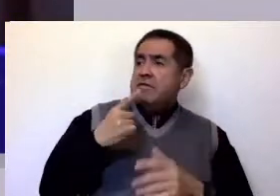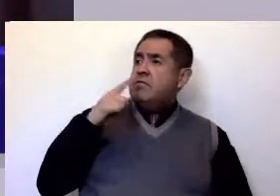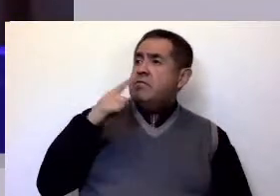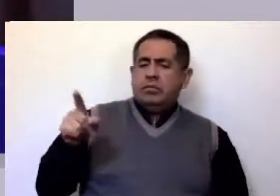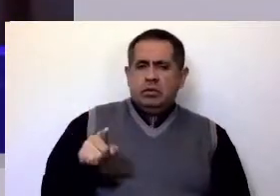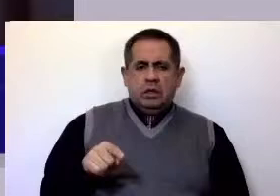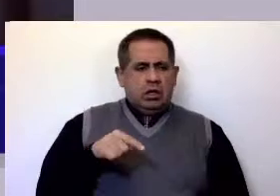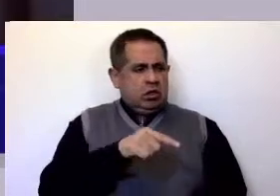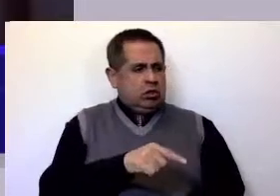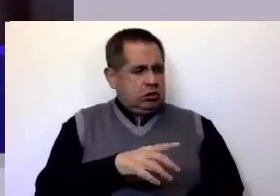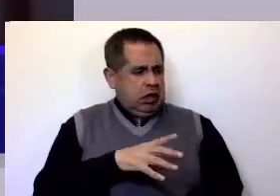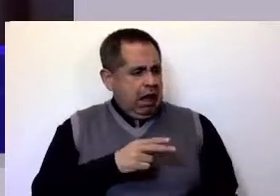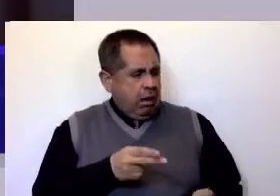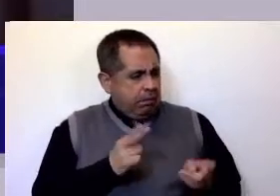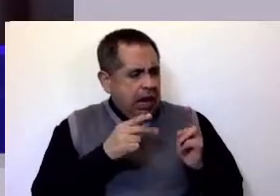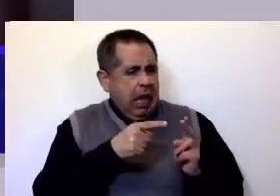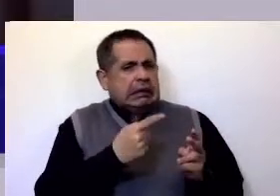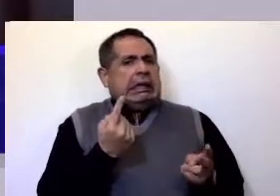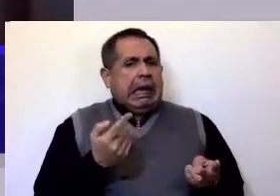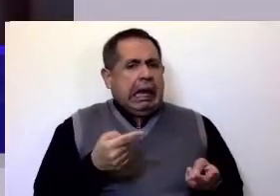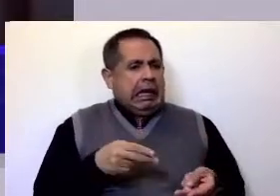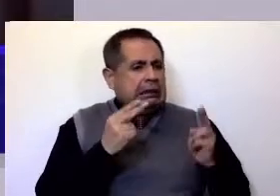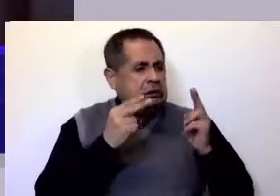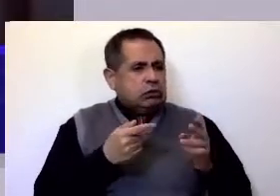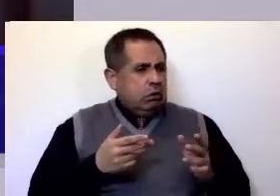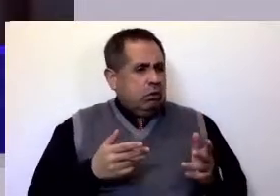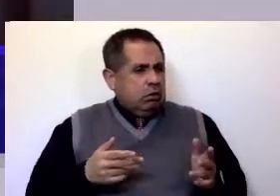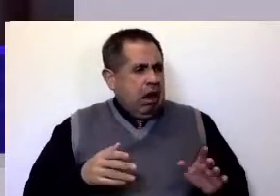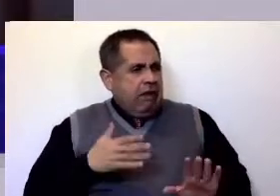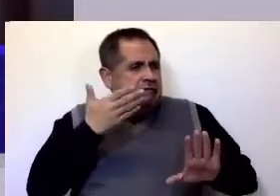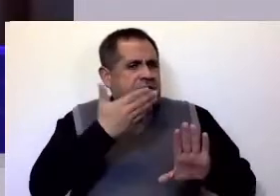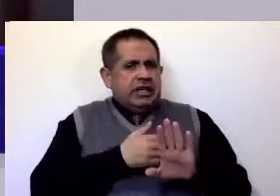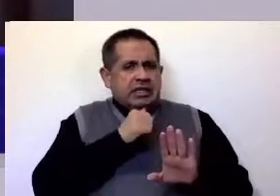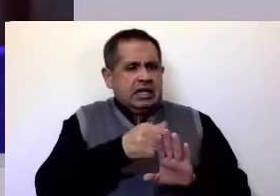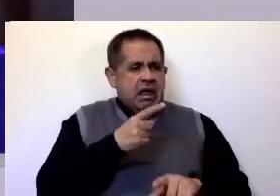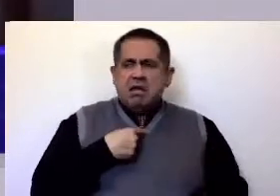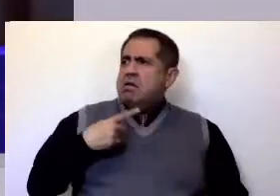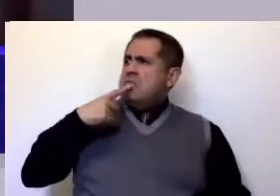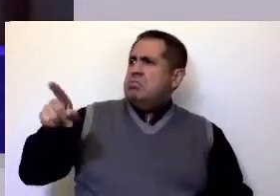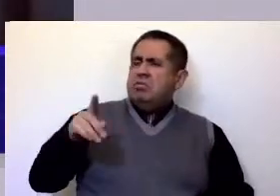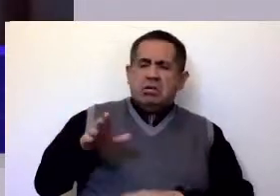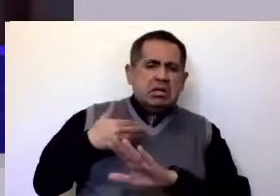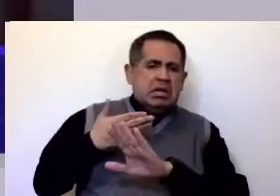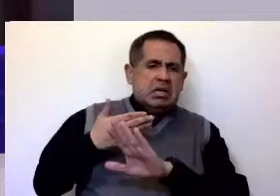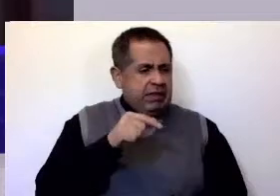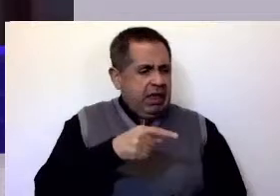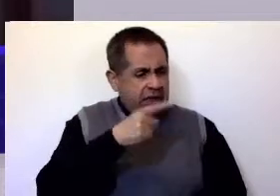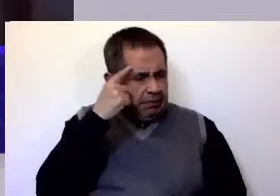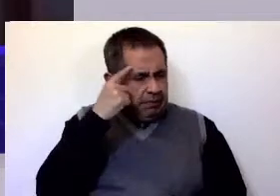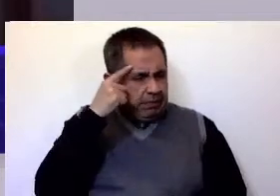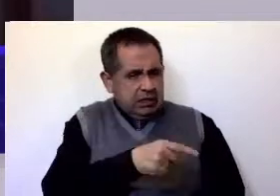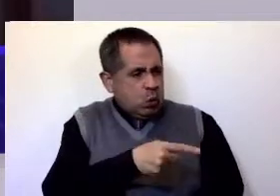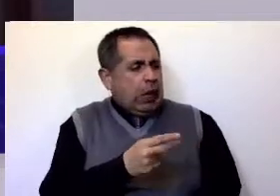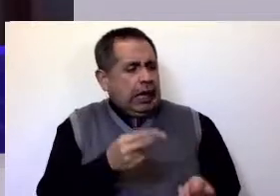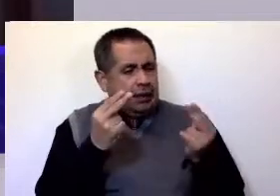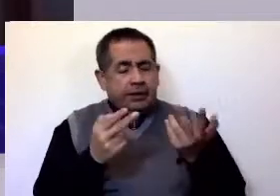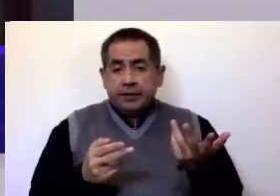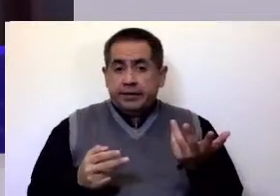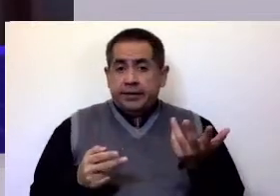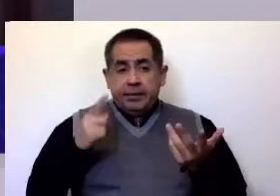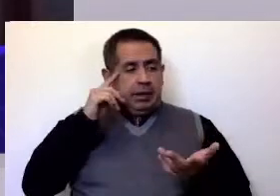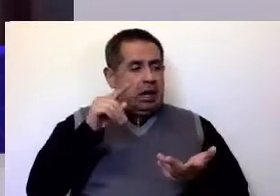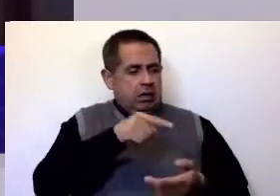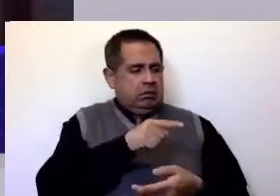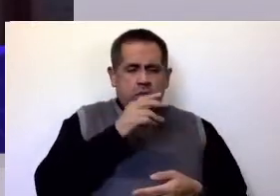interés jurídico ni legítimo para reclamar la autorización concedida a la empresa para instalar una planta